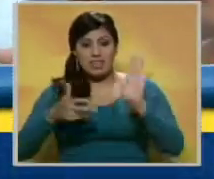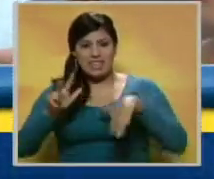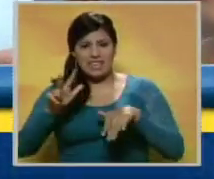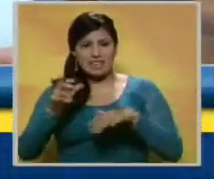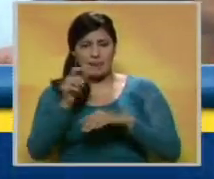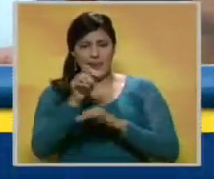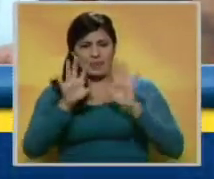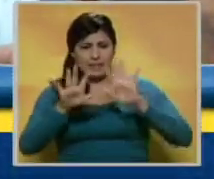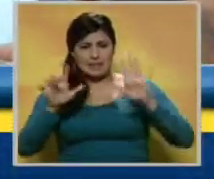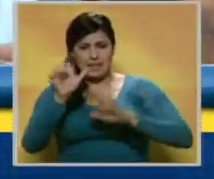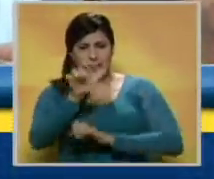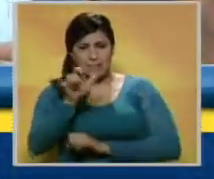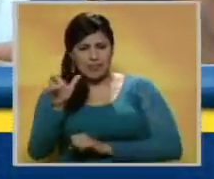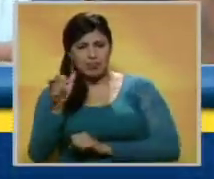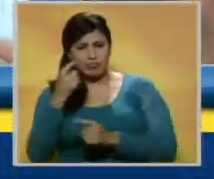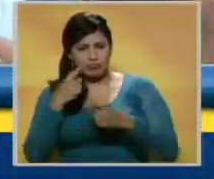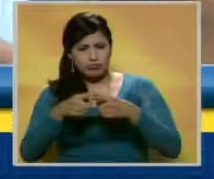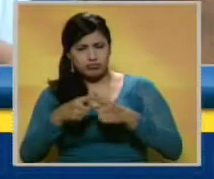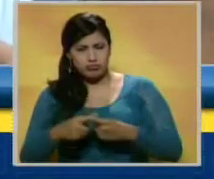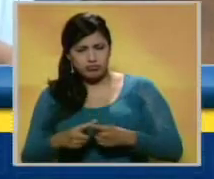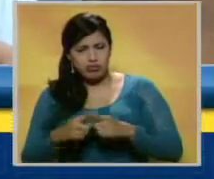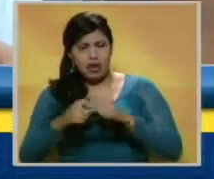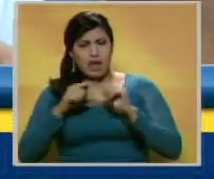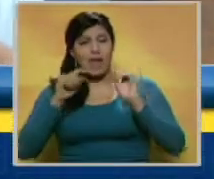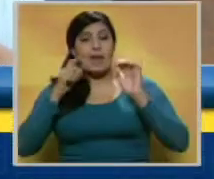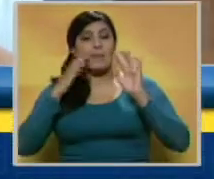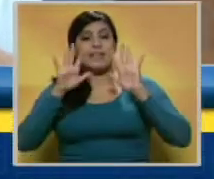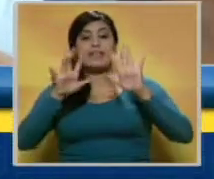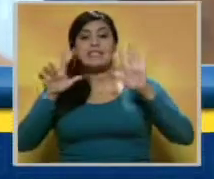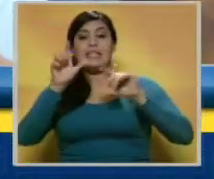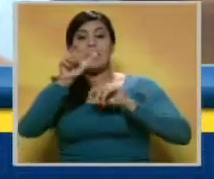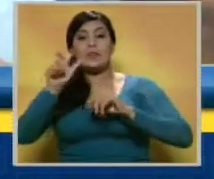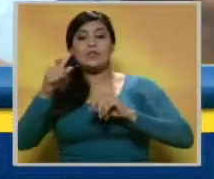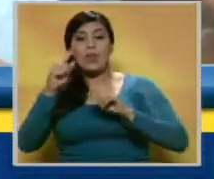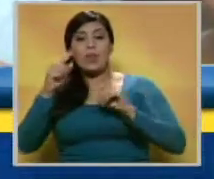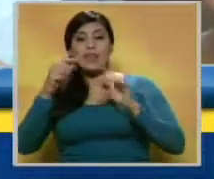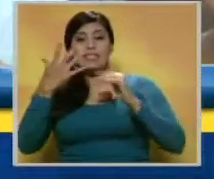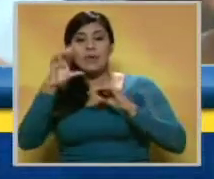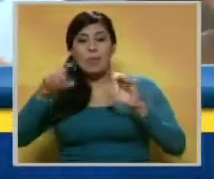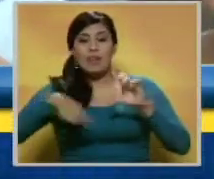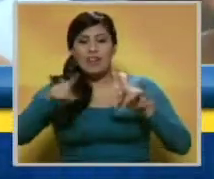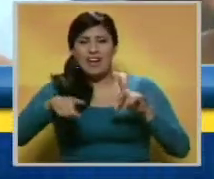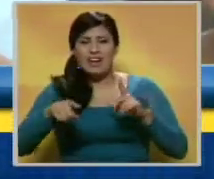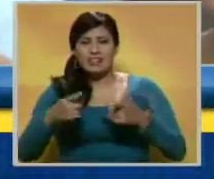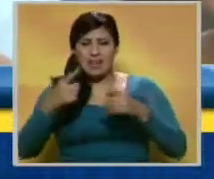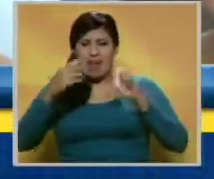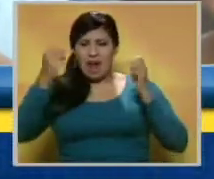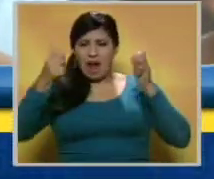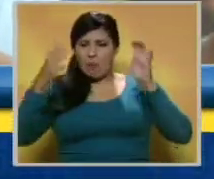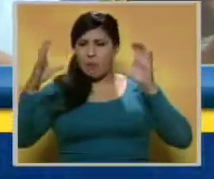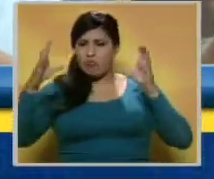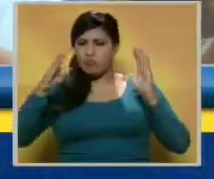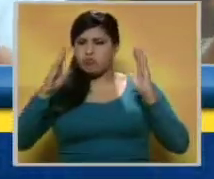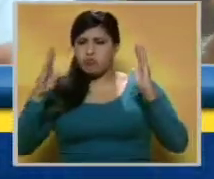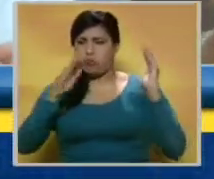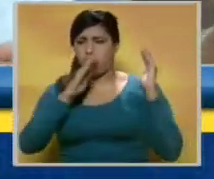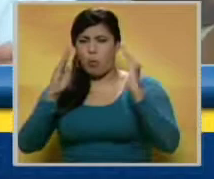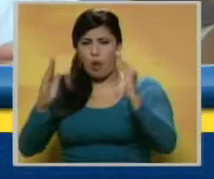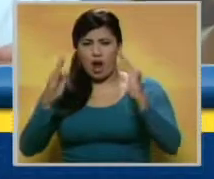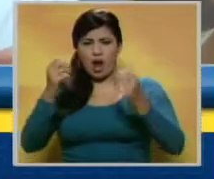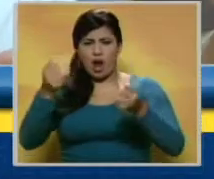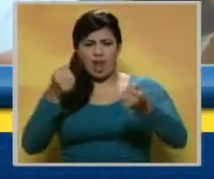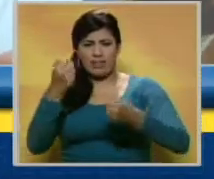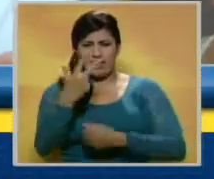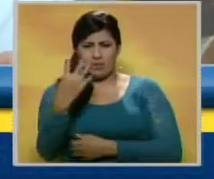vendido a 17 personas, a 17 personas se lo traen una 350, vayan un container, no pueden llegar a